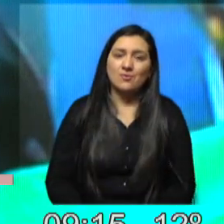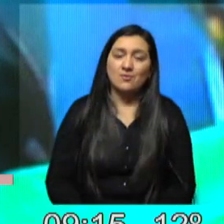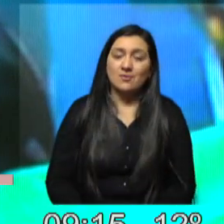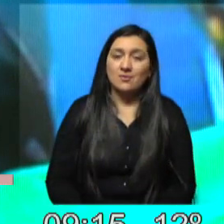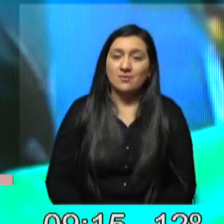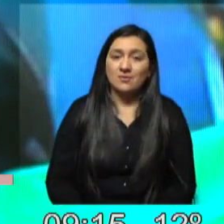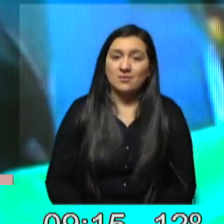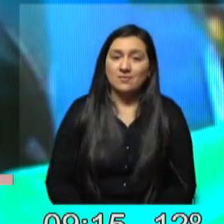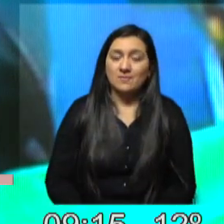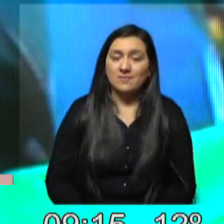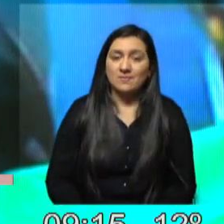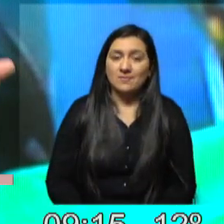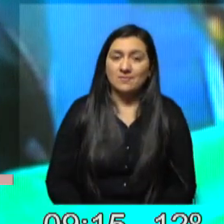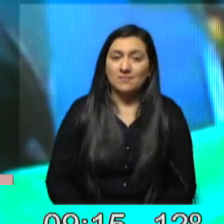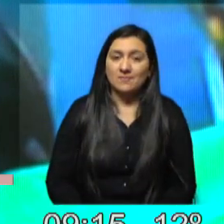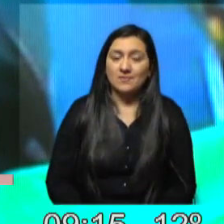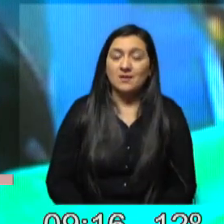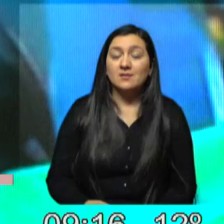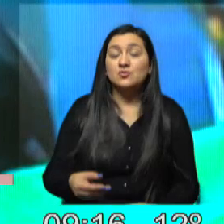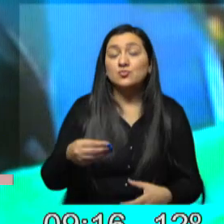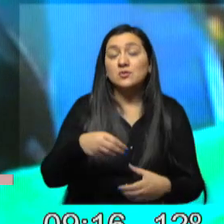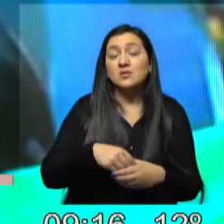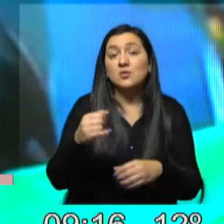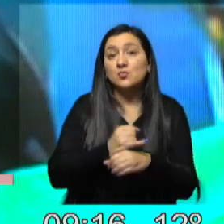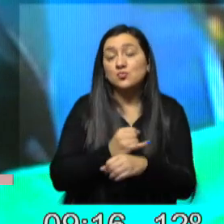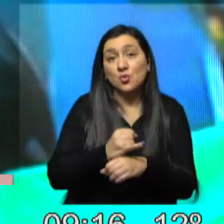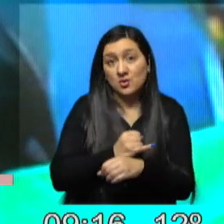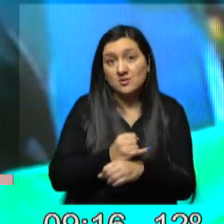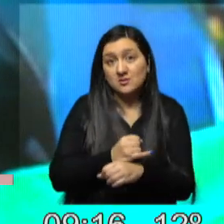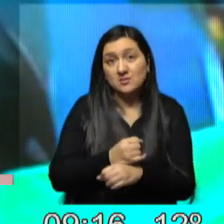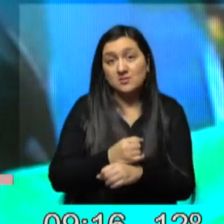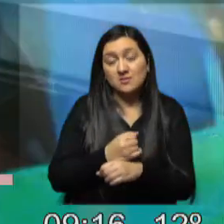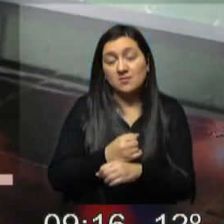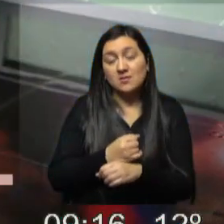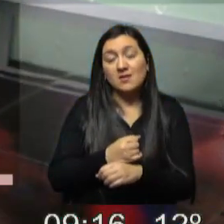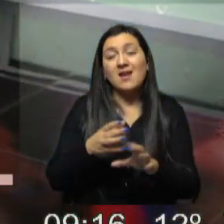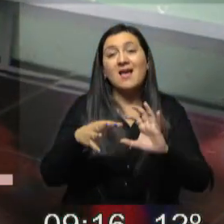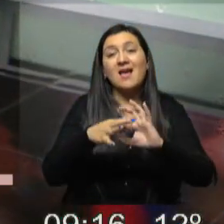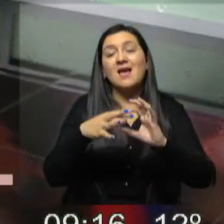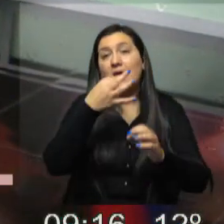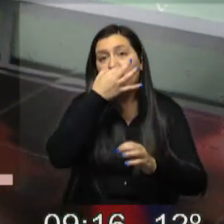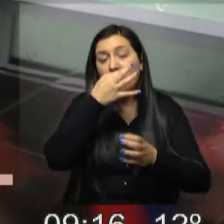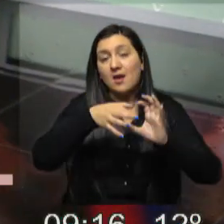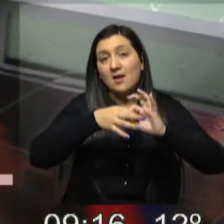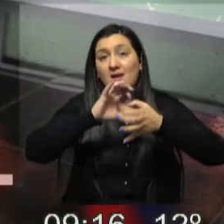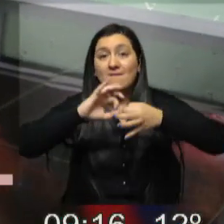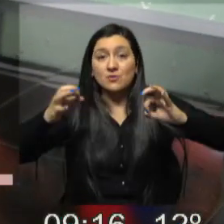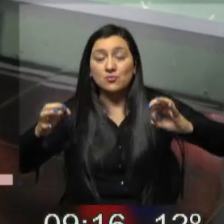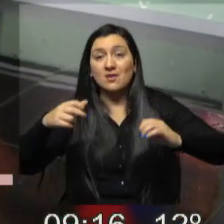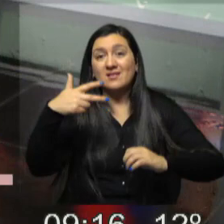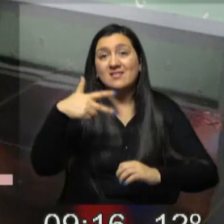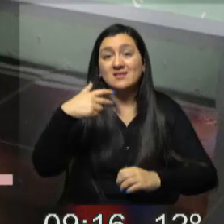tenido entre sus instituciones más duraderas la esclavitud, hasta uh-huh. el 13 de mayo de 1888.